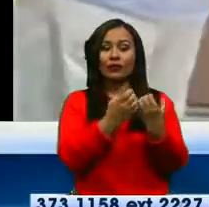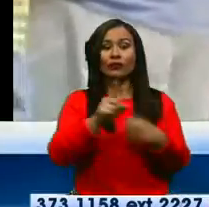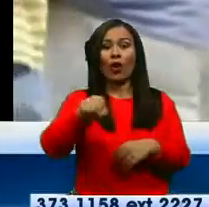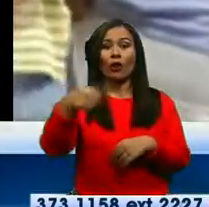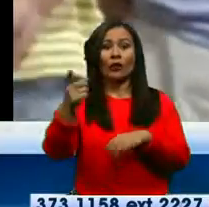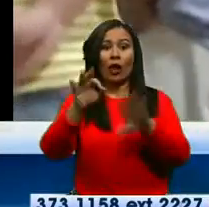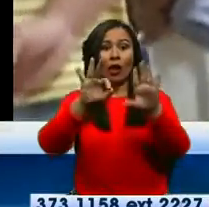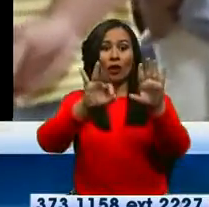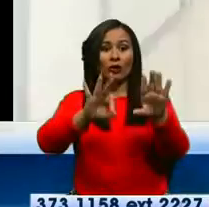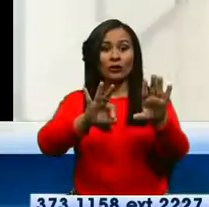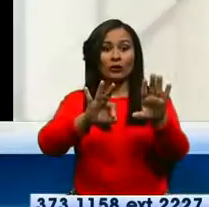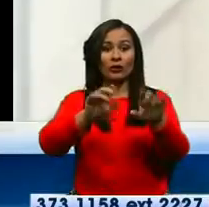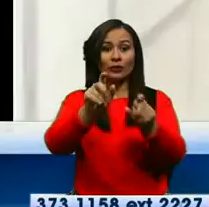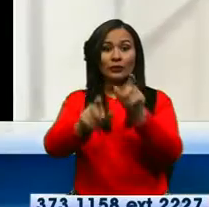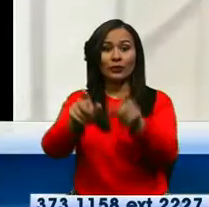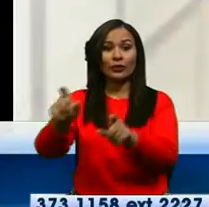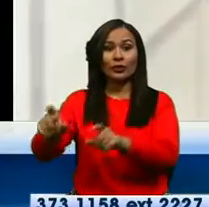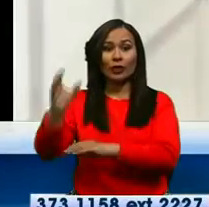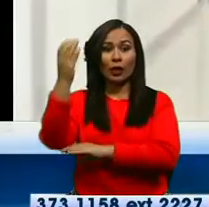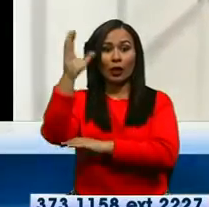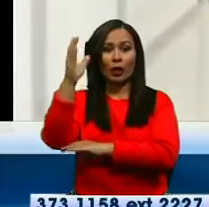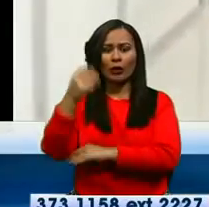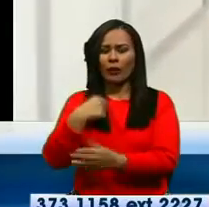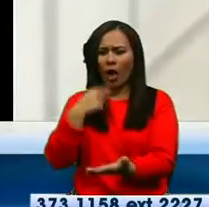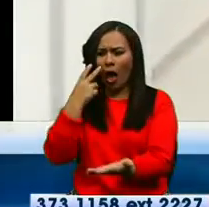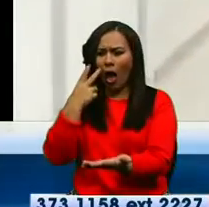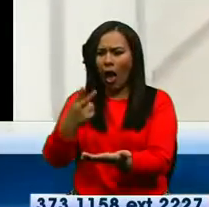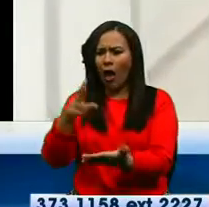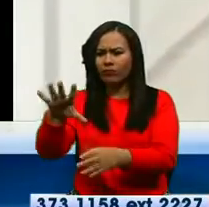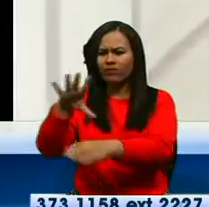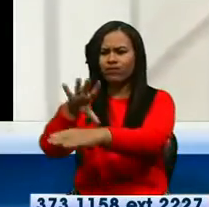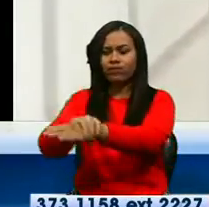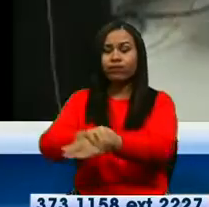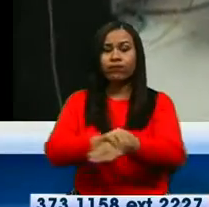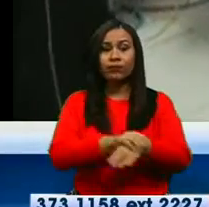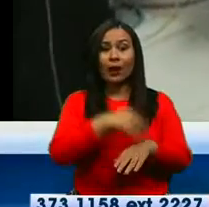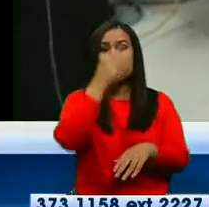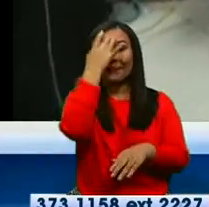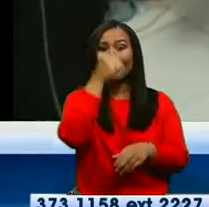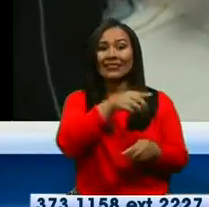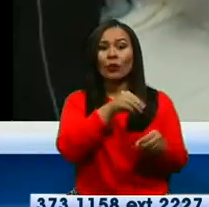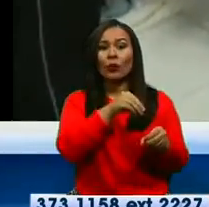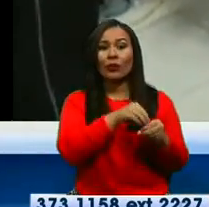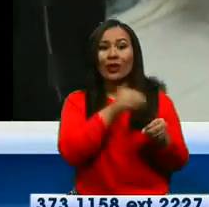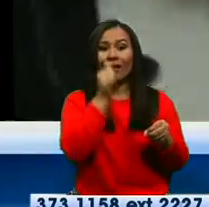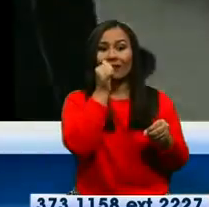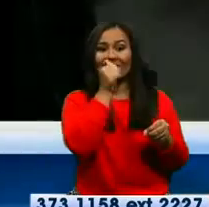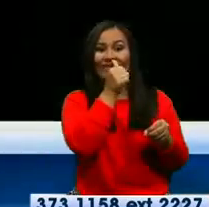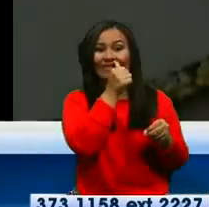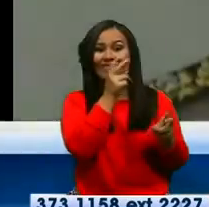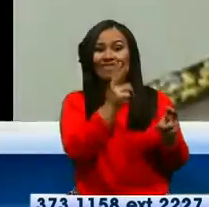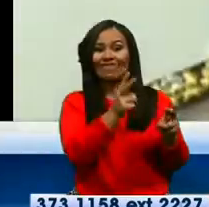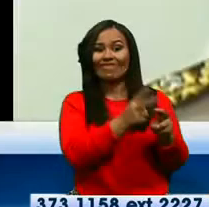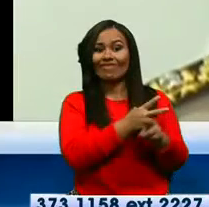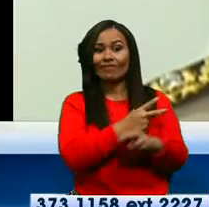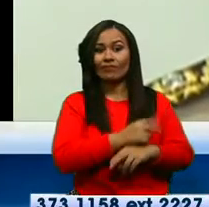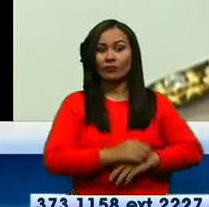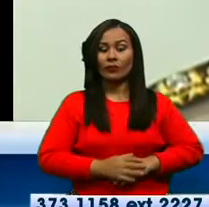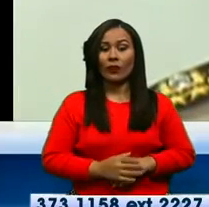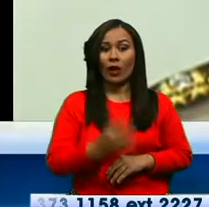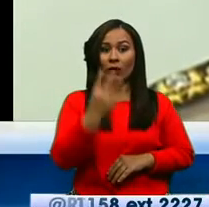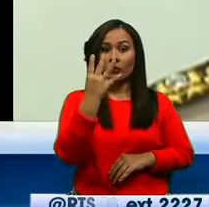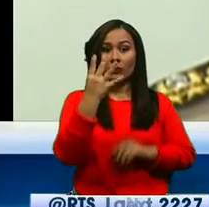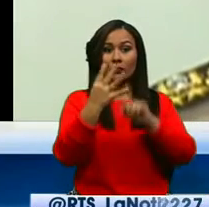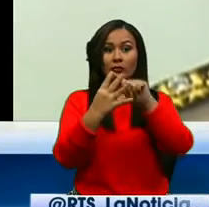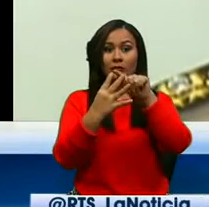fueron aprehendidos. Entre las evidencias constan sustancias sujetas a fiscalización. 4 ciudadanos